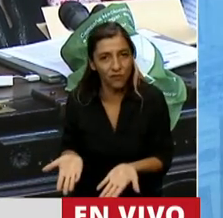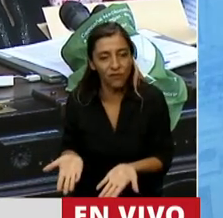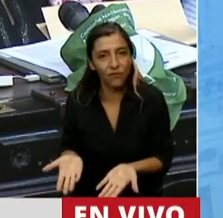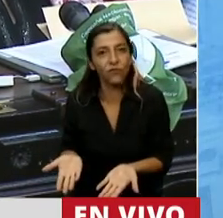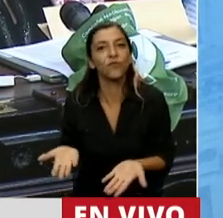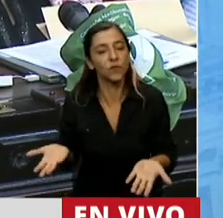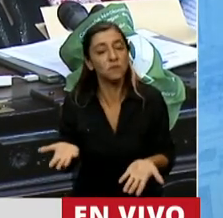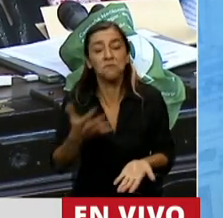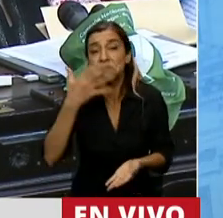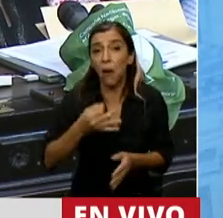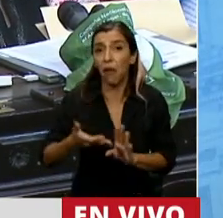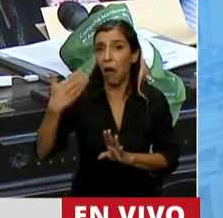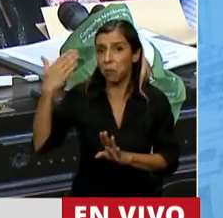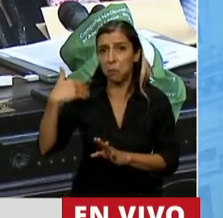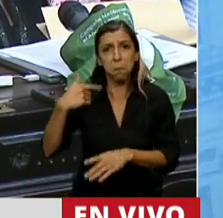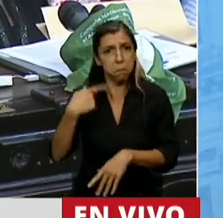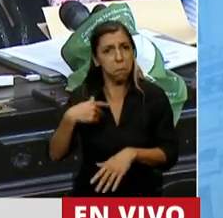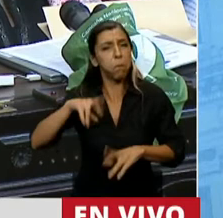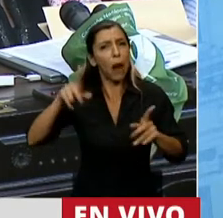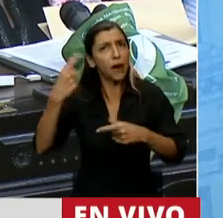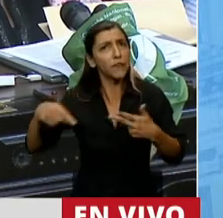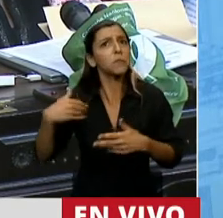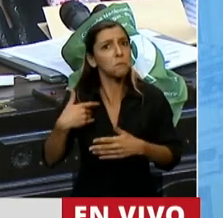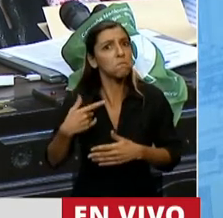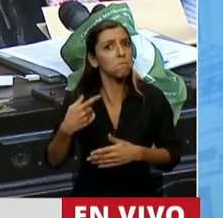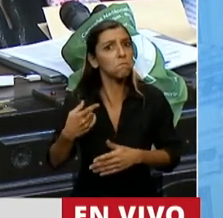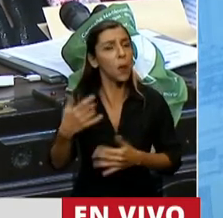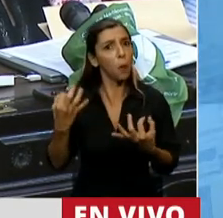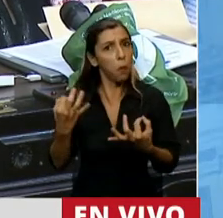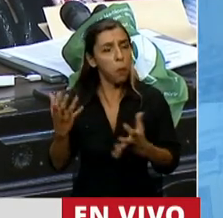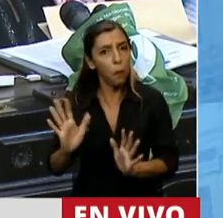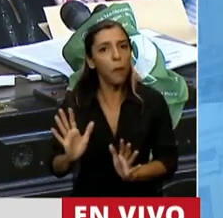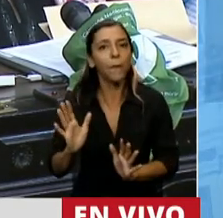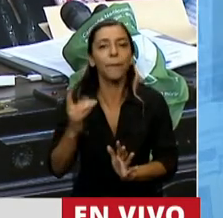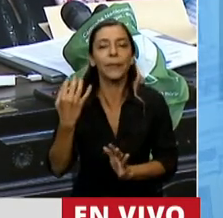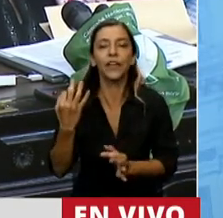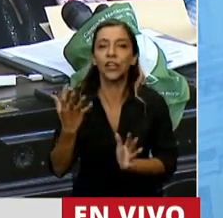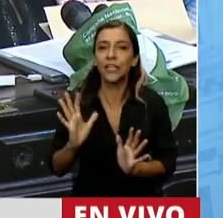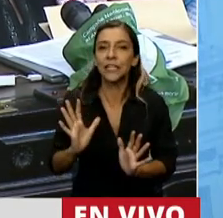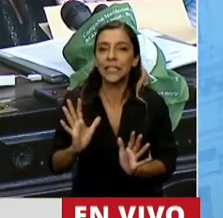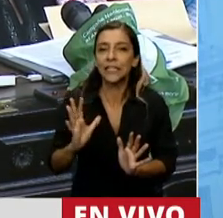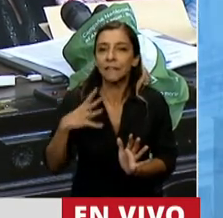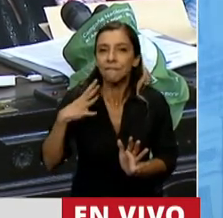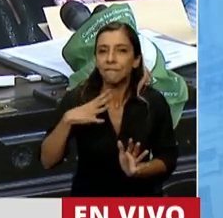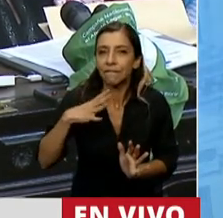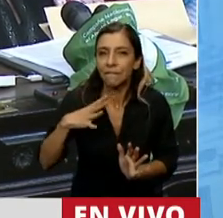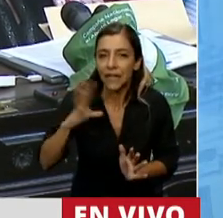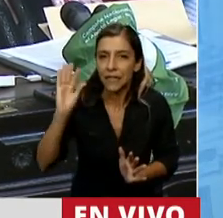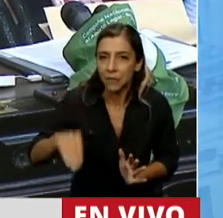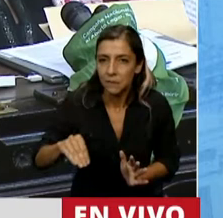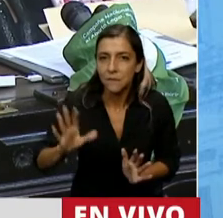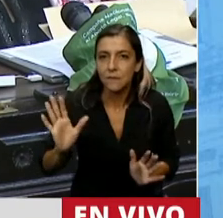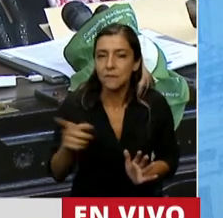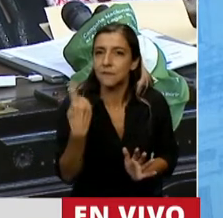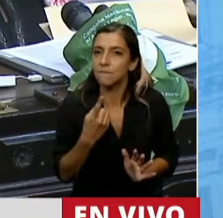sido exitosos porque esto ha sucedido, pero ha quedado un núcleo duro que claramente puede